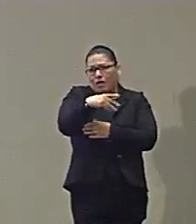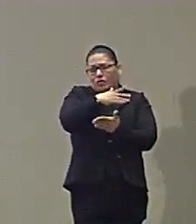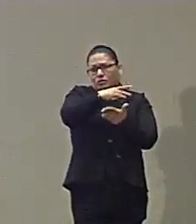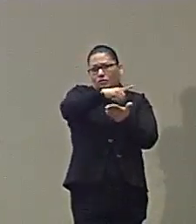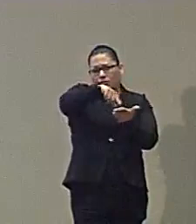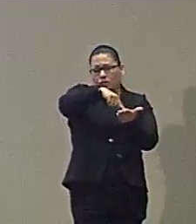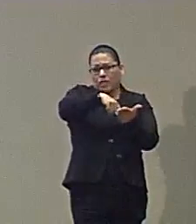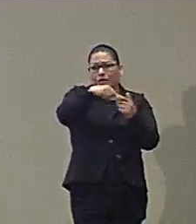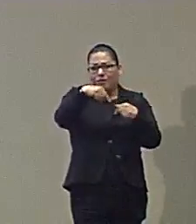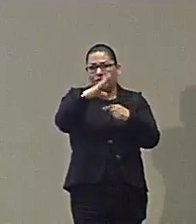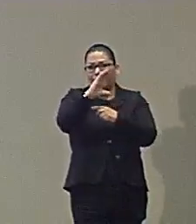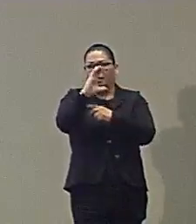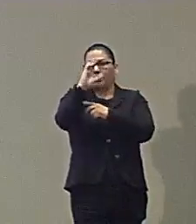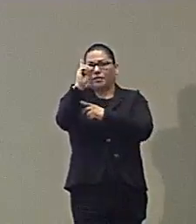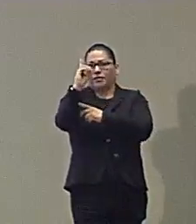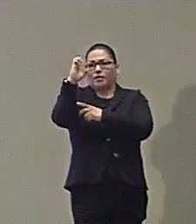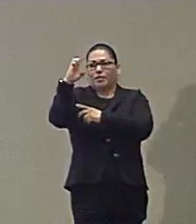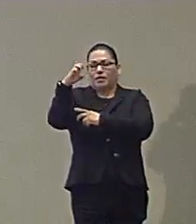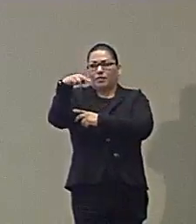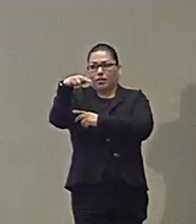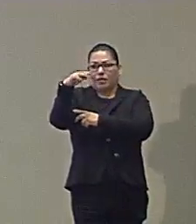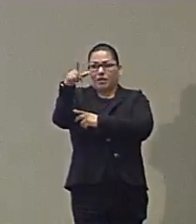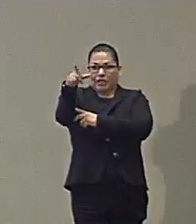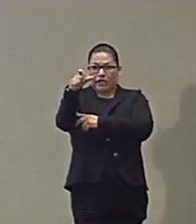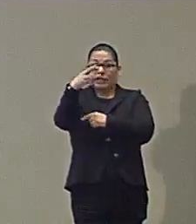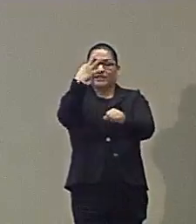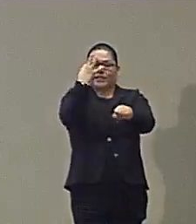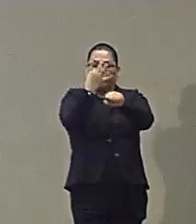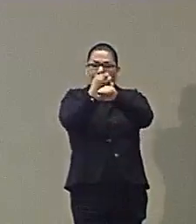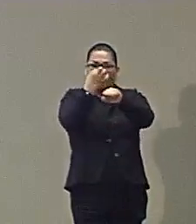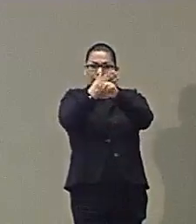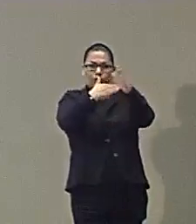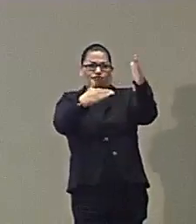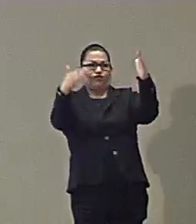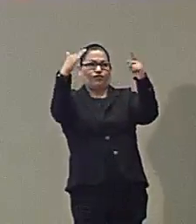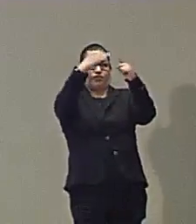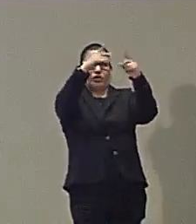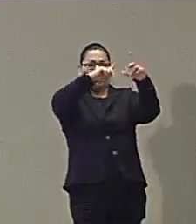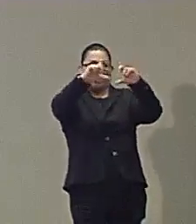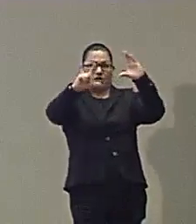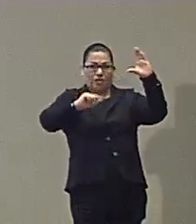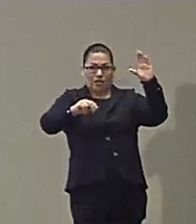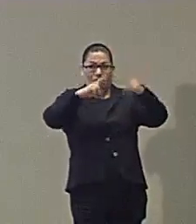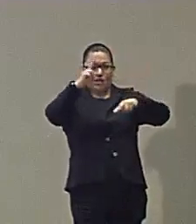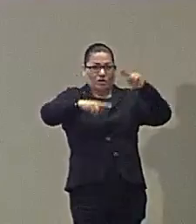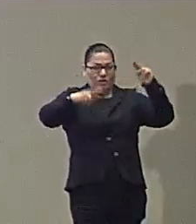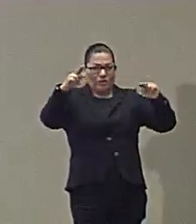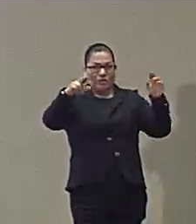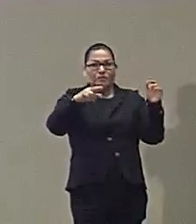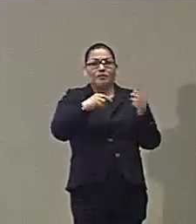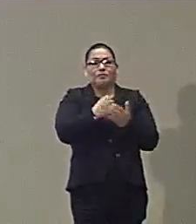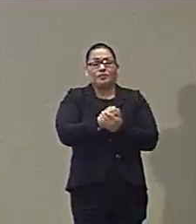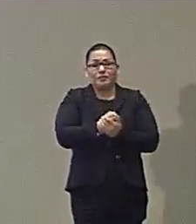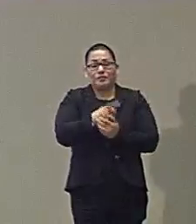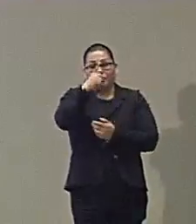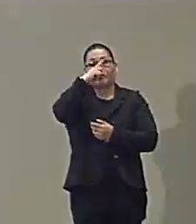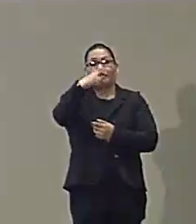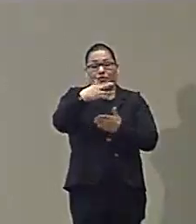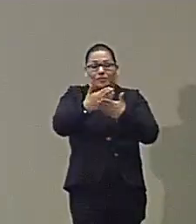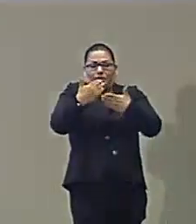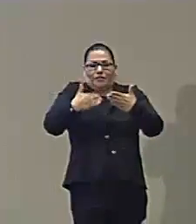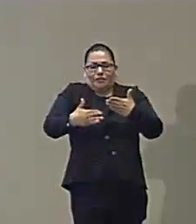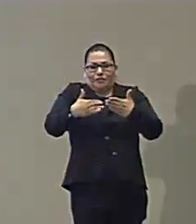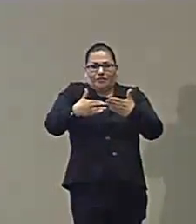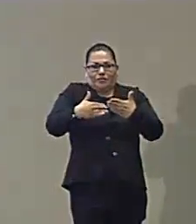y hoy se de mx está colocada como la tercera marca a nivel nacional detrás de mexico y detrás de riviera maya y